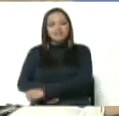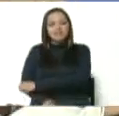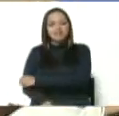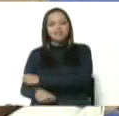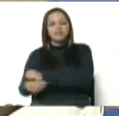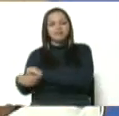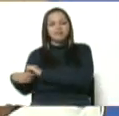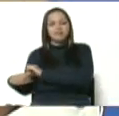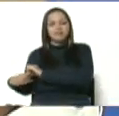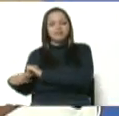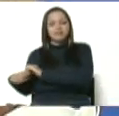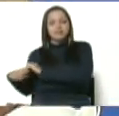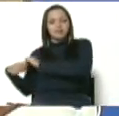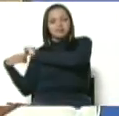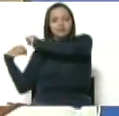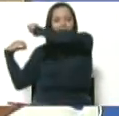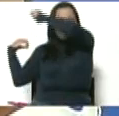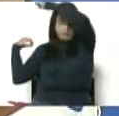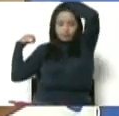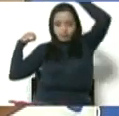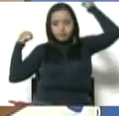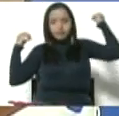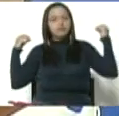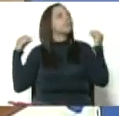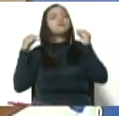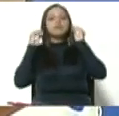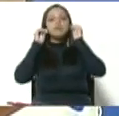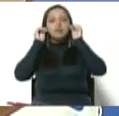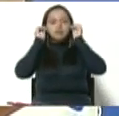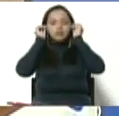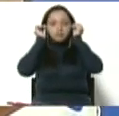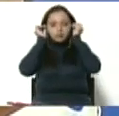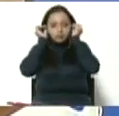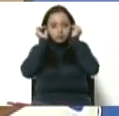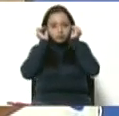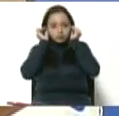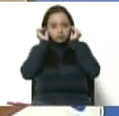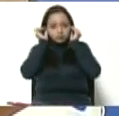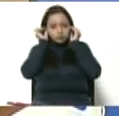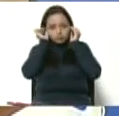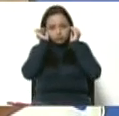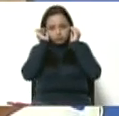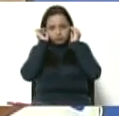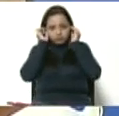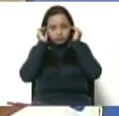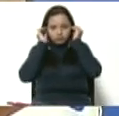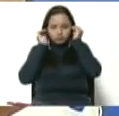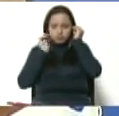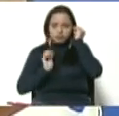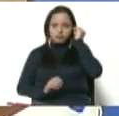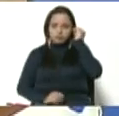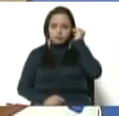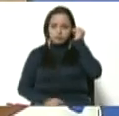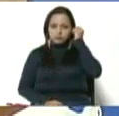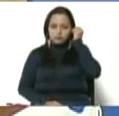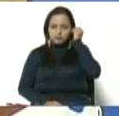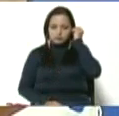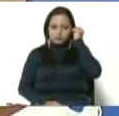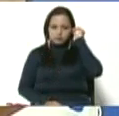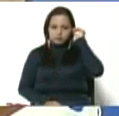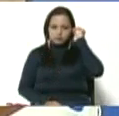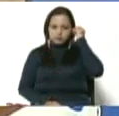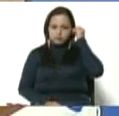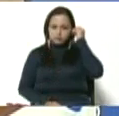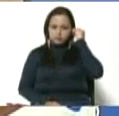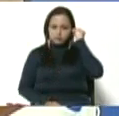Ahora sí vamos a dar en el derecho de palabra a alguien que yo conozco bien y no me va a decir que es el PSU, que es Reinaldo Díaz, presidente del Sindicato de Trabajadores